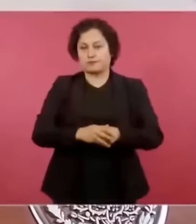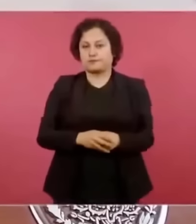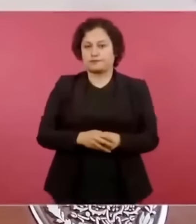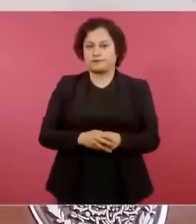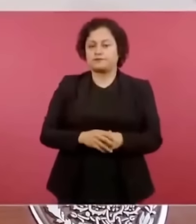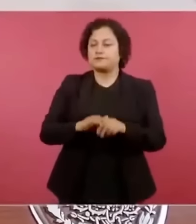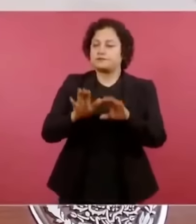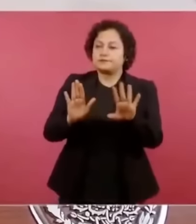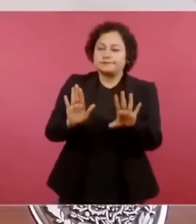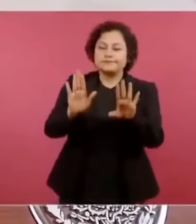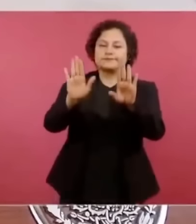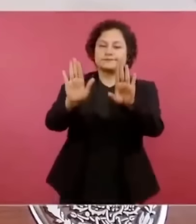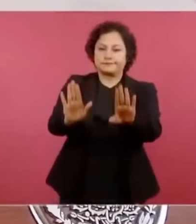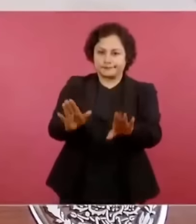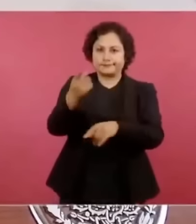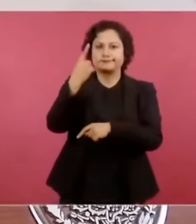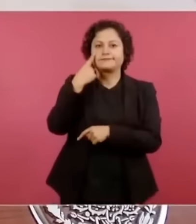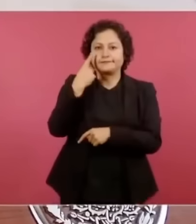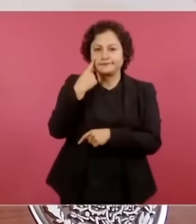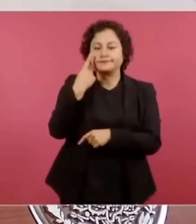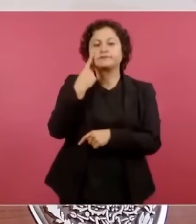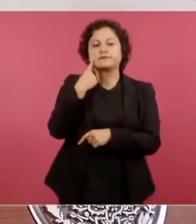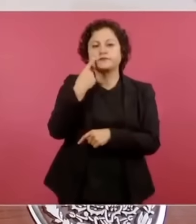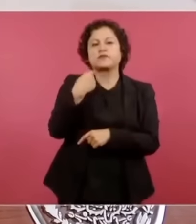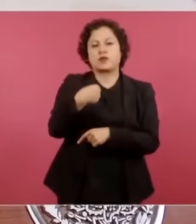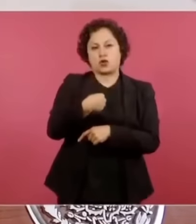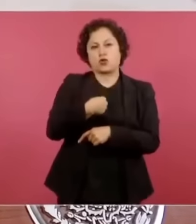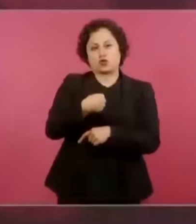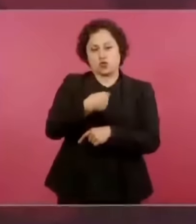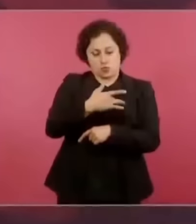mucho respeto, confianza